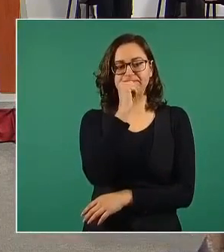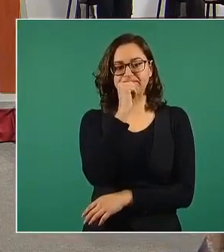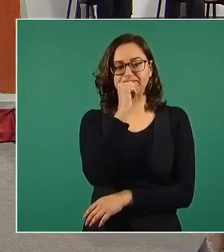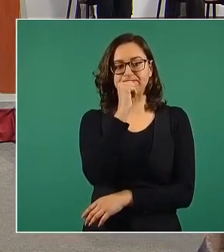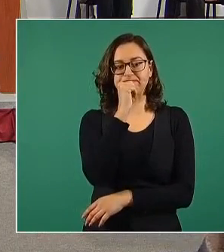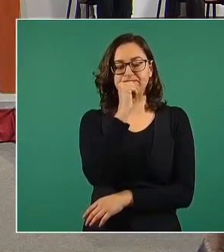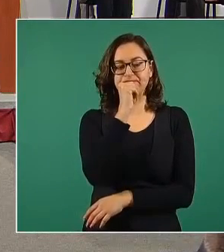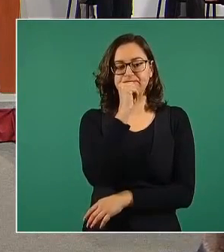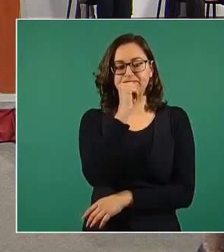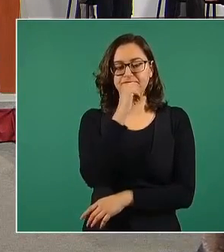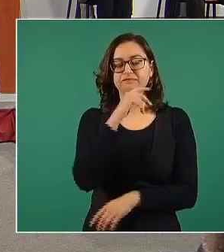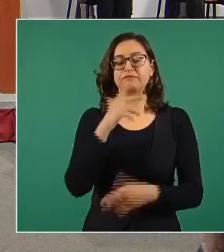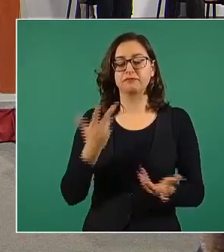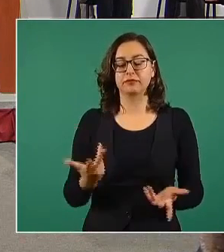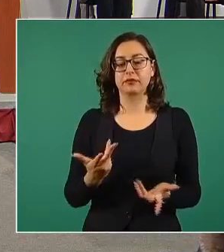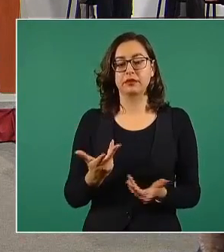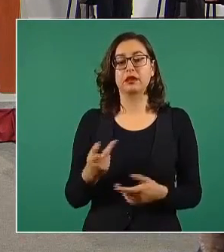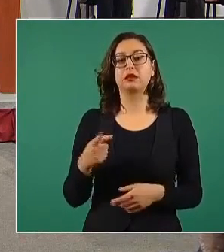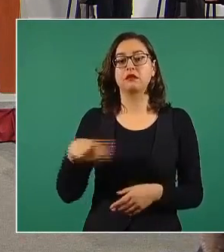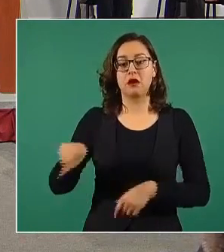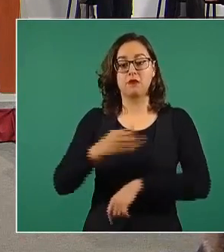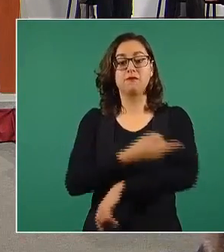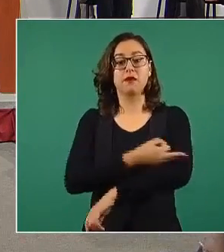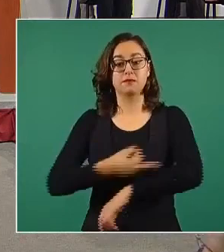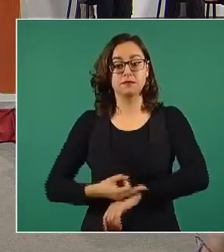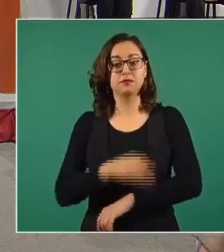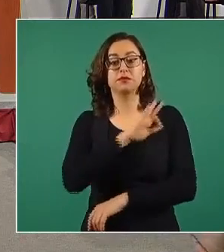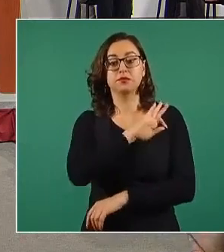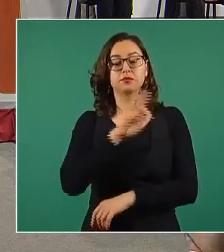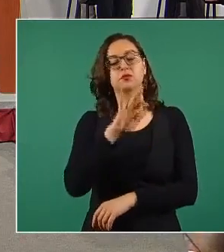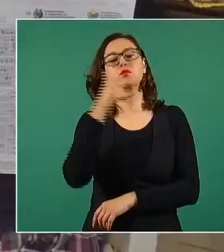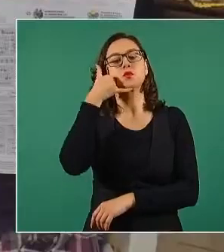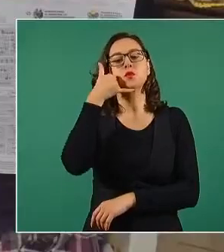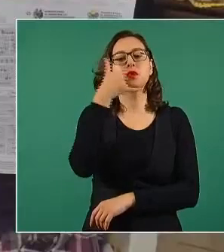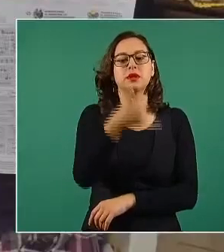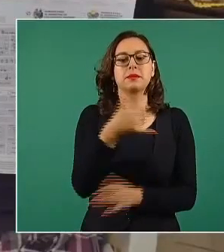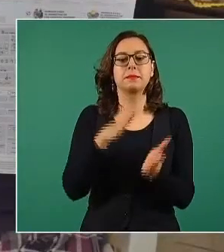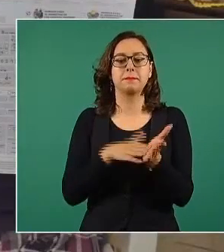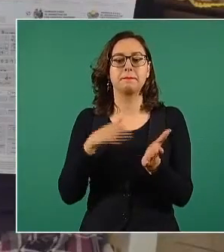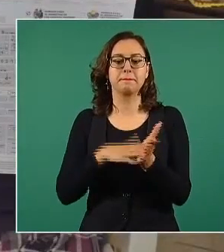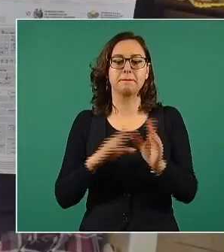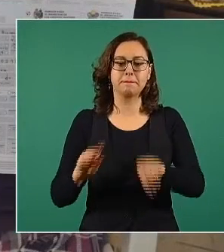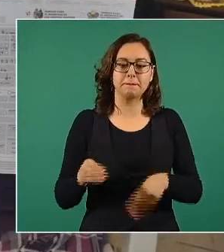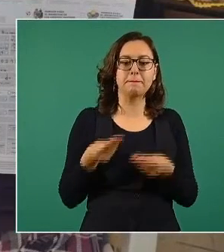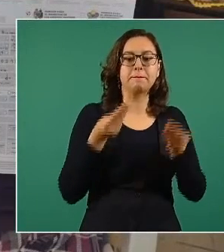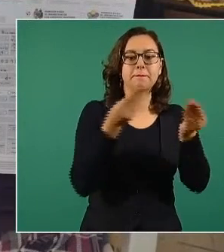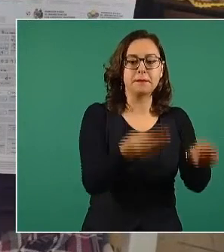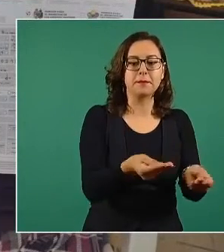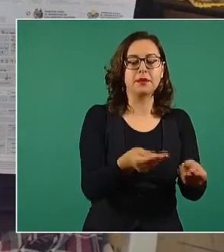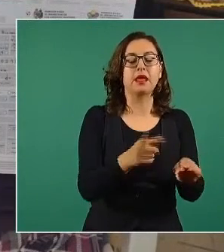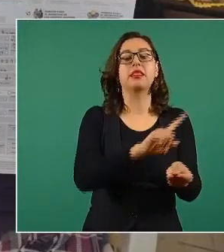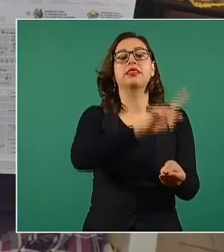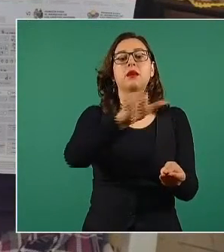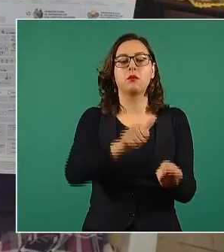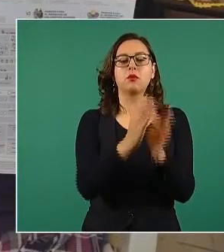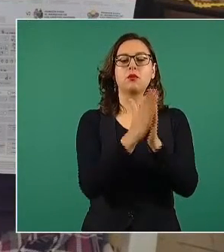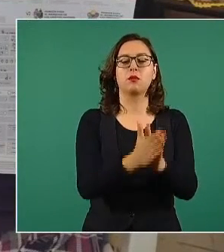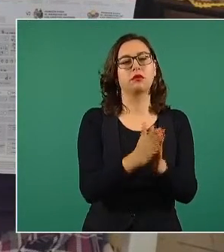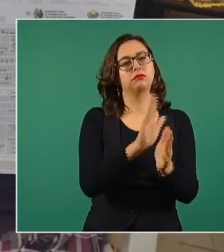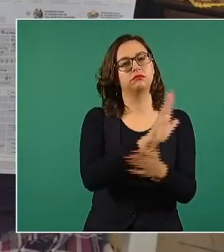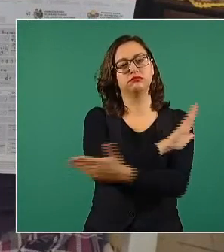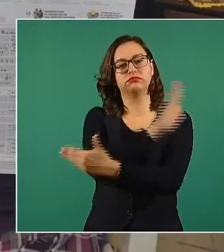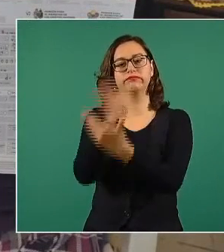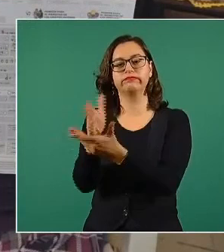registro. Cualquiera de sus familiares puede llevarnos los documentos, solicitar la visita domiciliaria en el módulo o a través